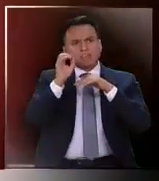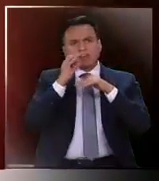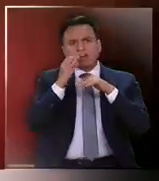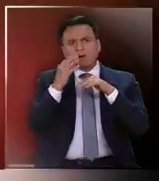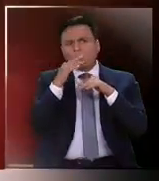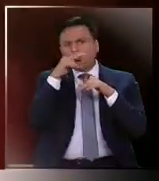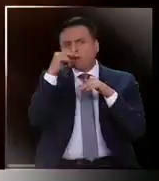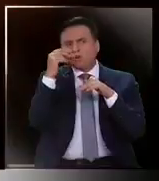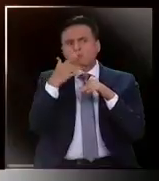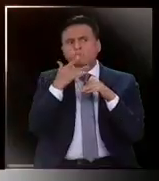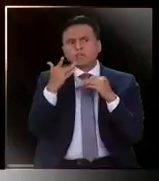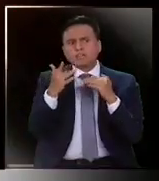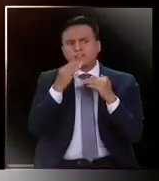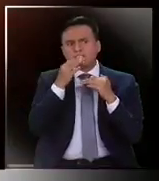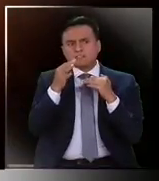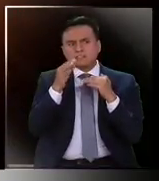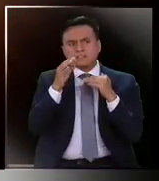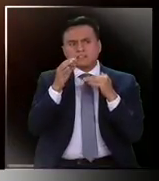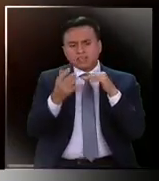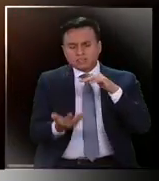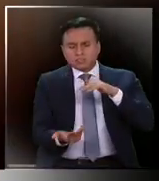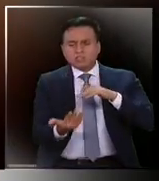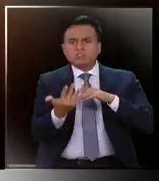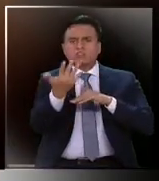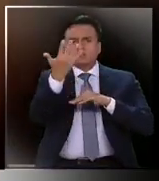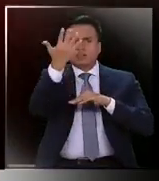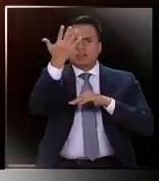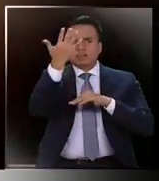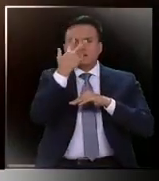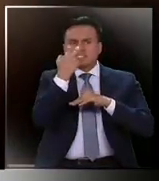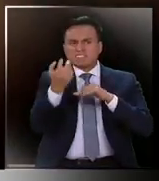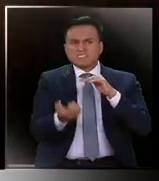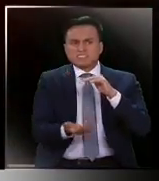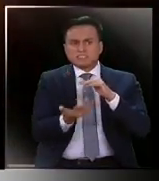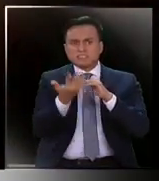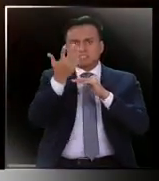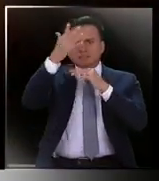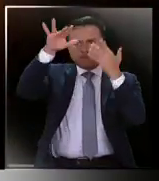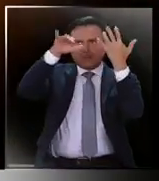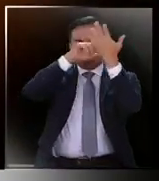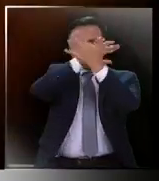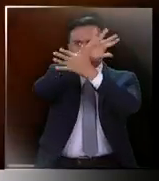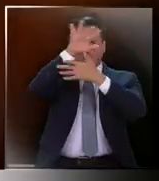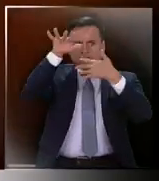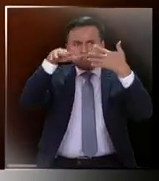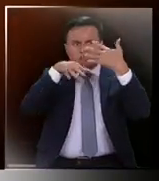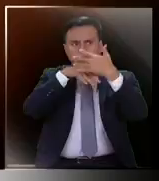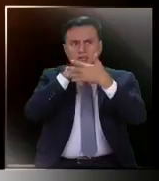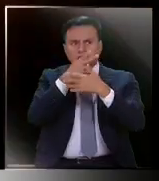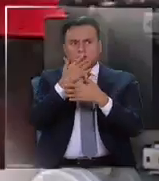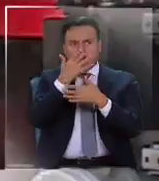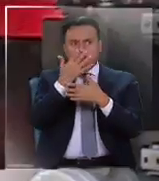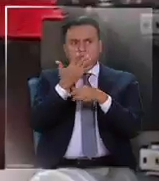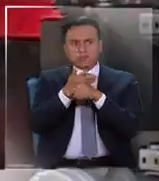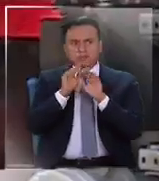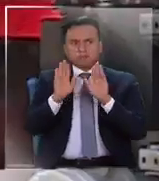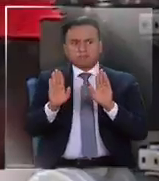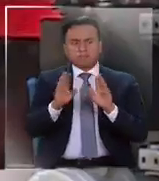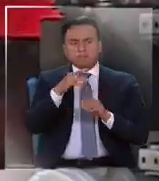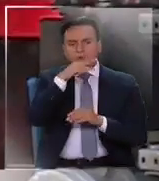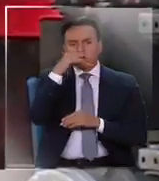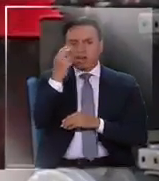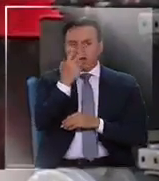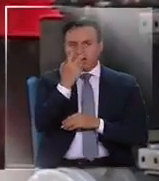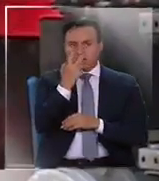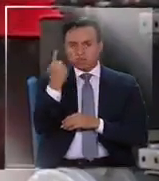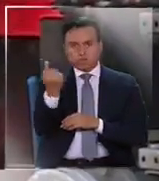el olor. ¿Por qué? Porque salió hacia arriba el gas, se mezcló con el aire y el olor es lo que hay. El olor a gas